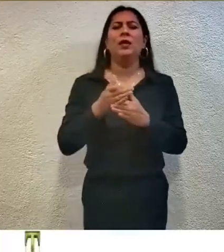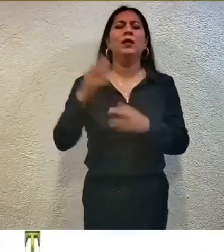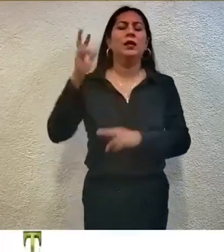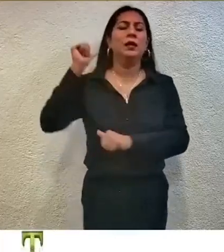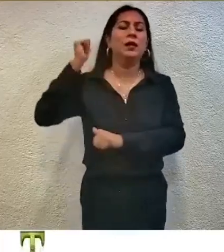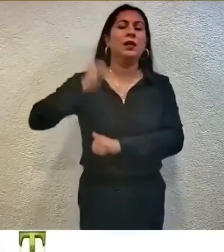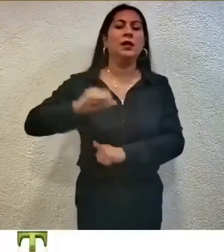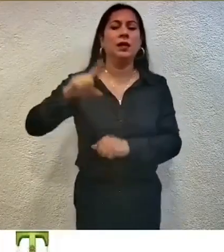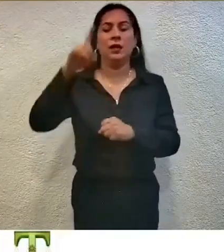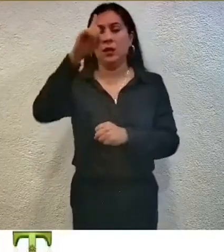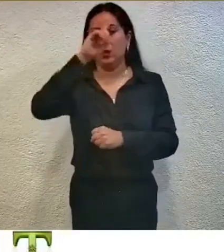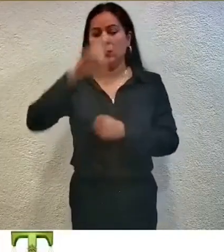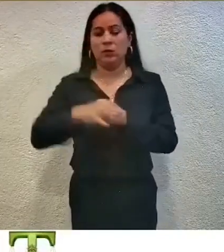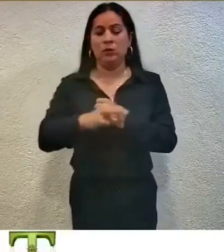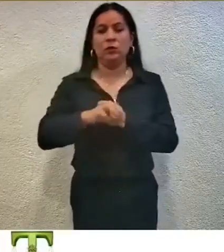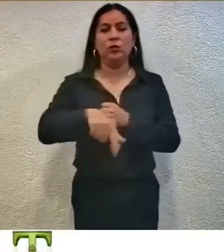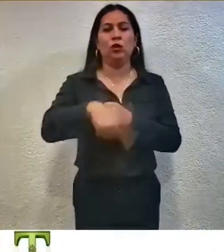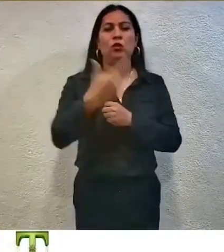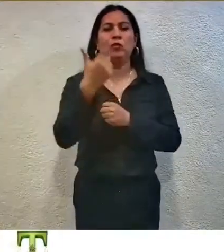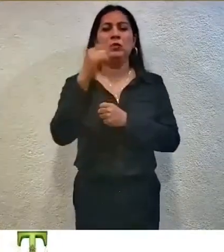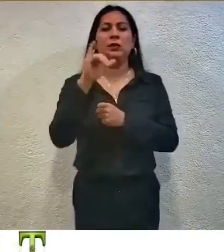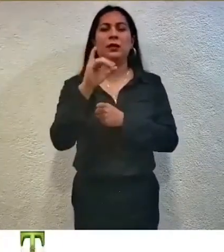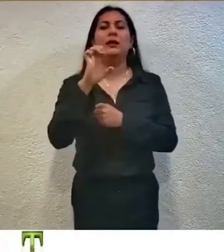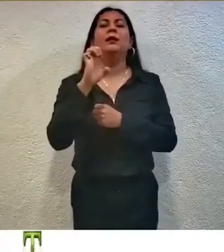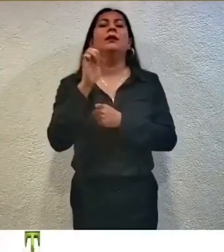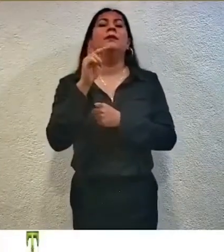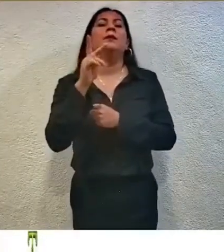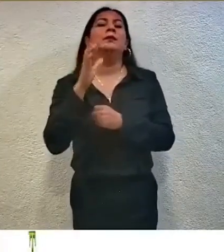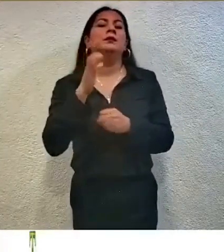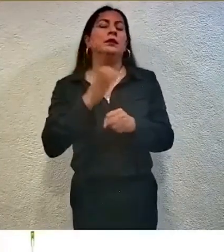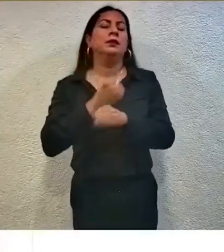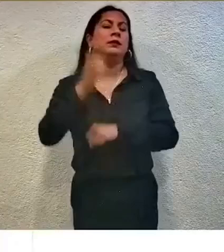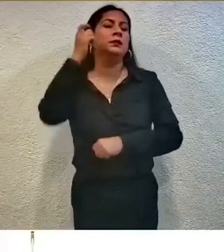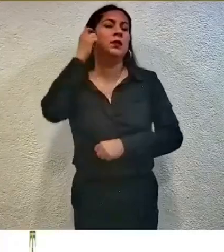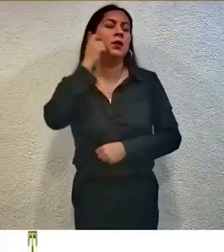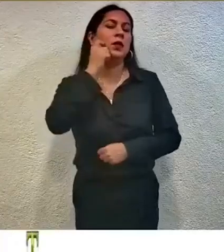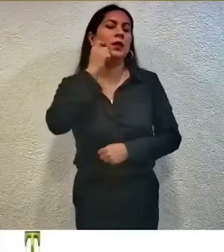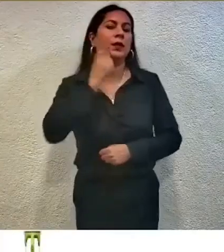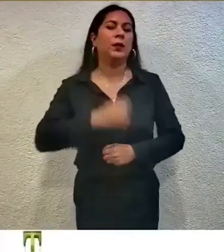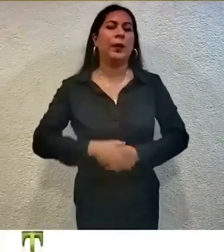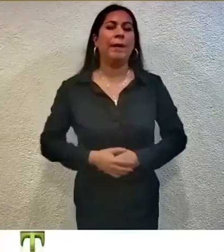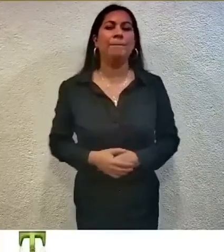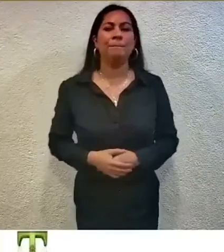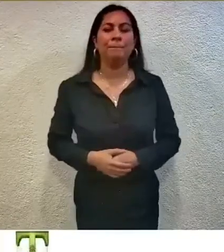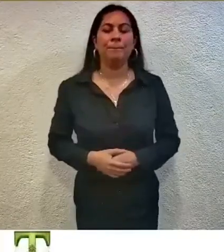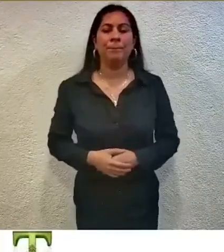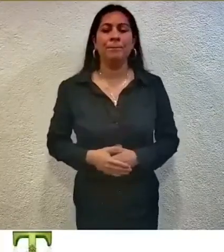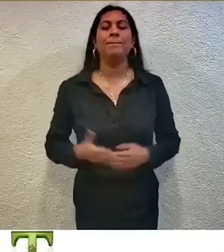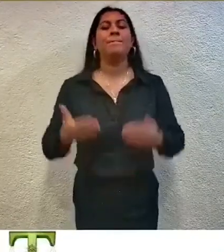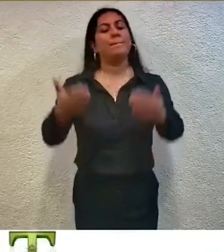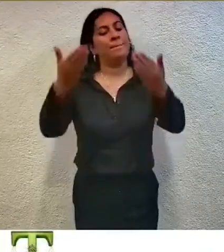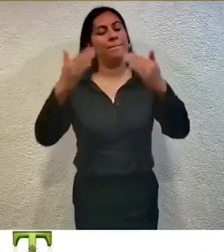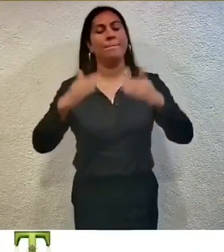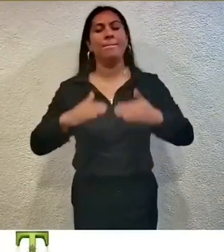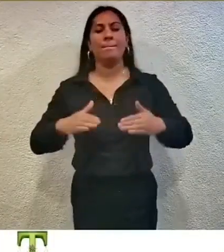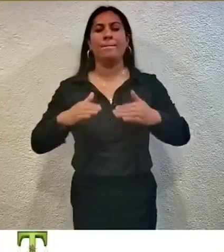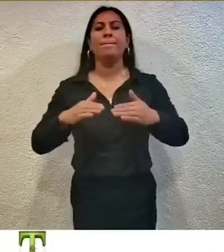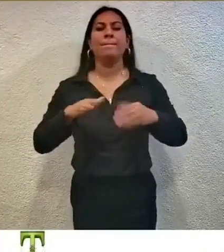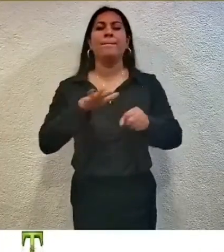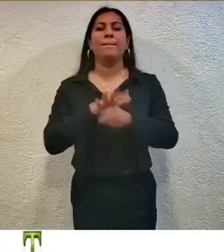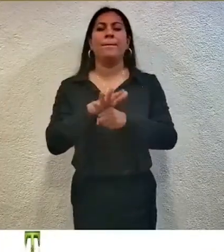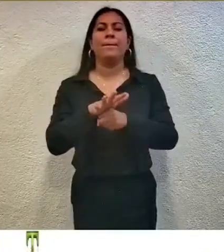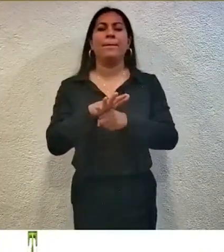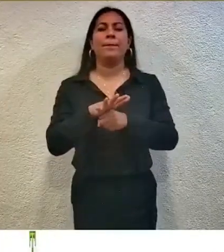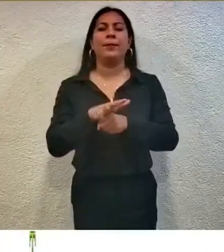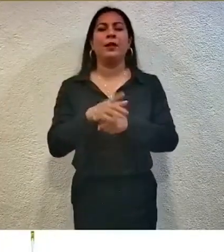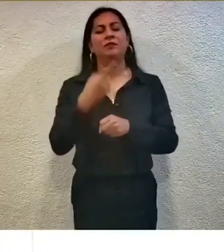es el Consejo Distrital Electoral 12 del Instituto Electoral y de Participación Ciudadana del Estado de Guerrero. El siguiente asunto se trata del recurso